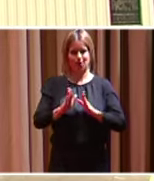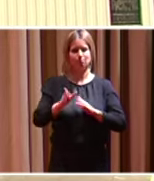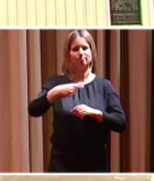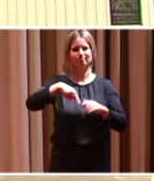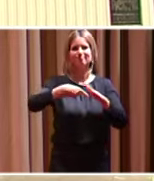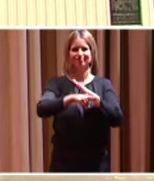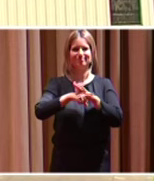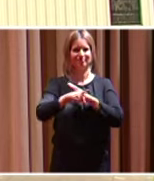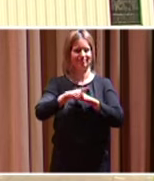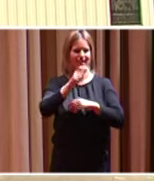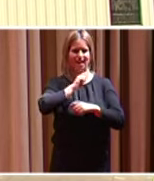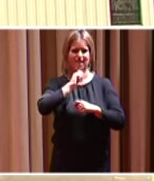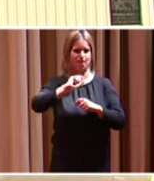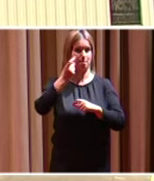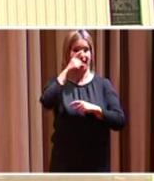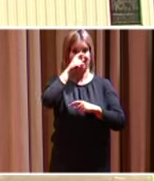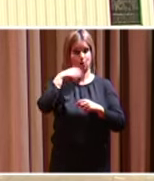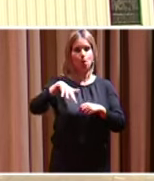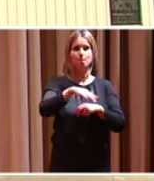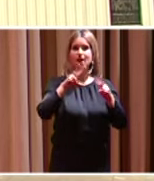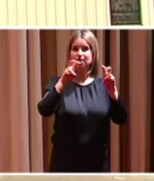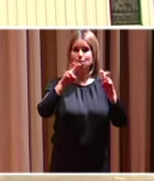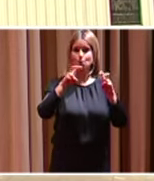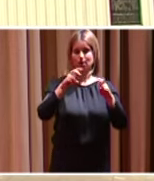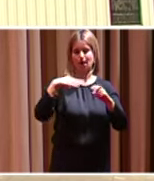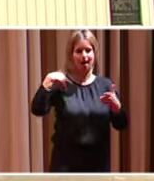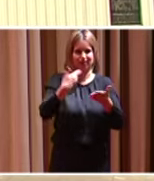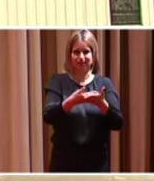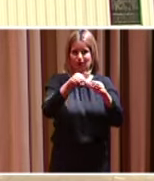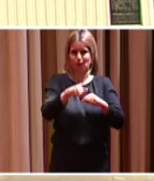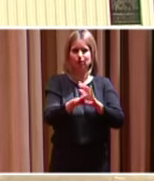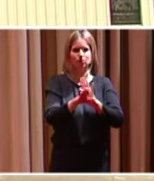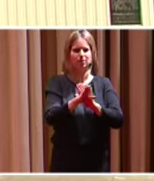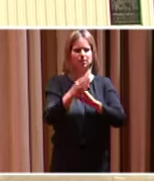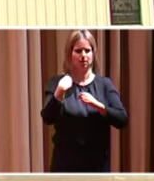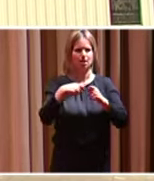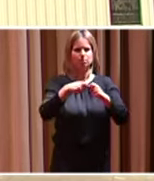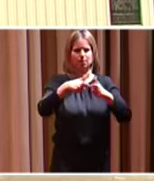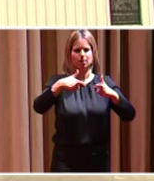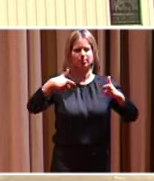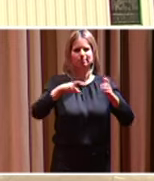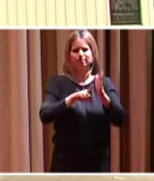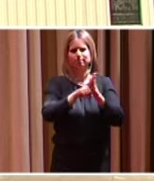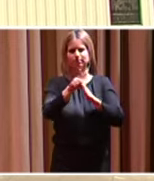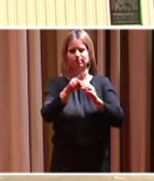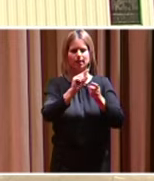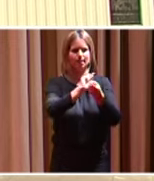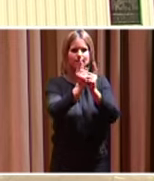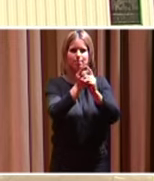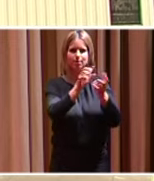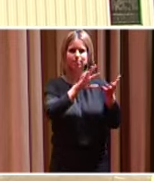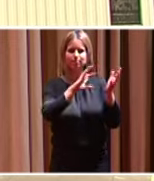que gestionan la heladería más antigua de La Perla en Plaza Nueva, llegamos hasta hoy. Hemos crecido y hemos adaptado a los